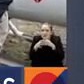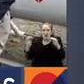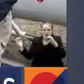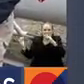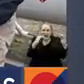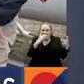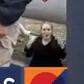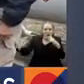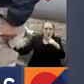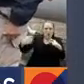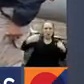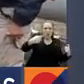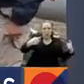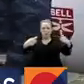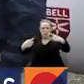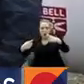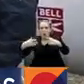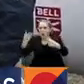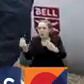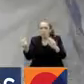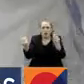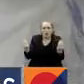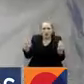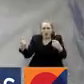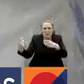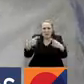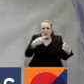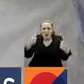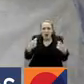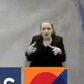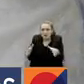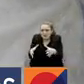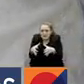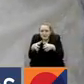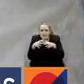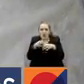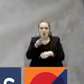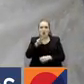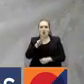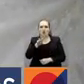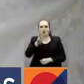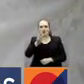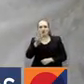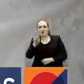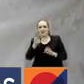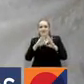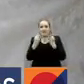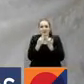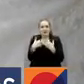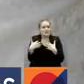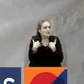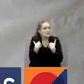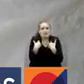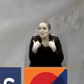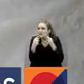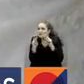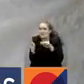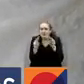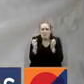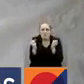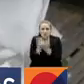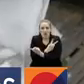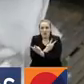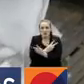esta zona del departamento. Son cerca de 282 familias que sufren este flagelo de violencia. Según la Unidad para las